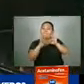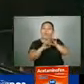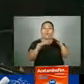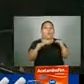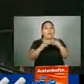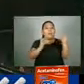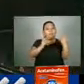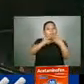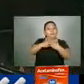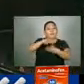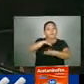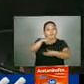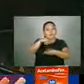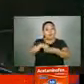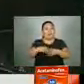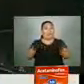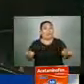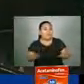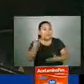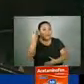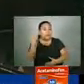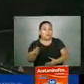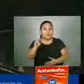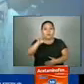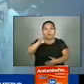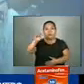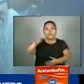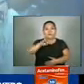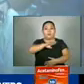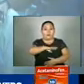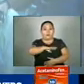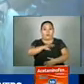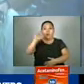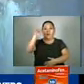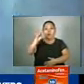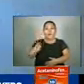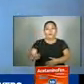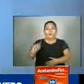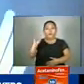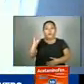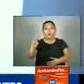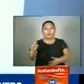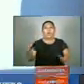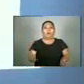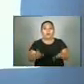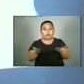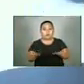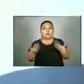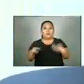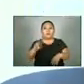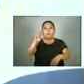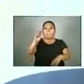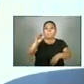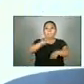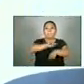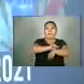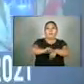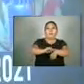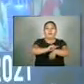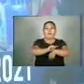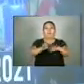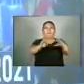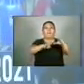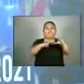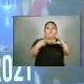hacia la inclusión. El evento se llevará a cabo el 30 de septiembre y el 1 de octubre, y será transmitido durante 20 horas a través de las redes